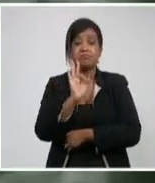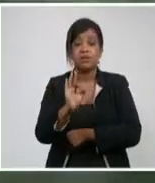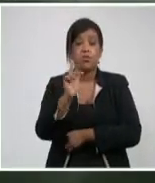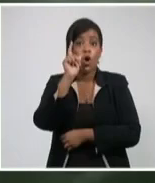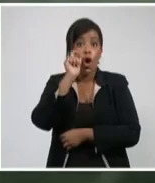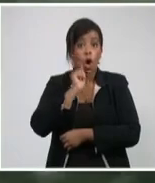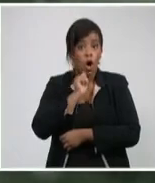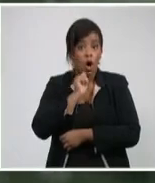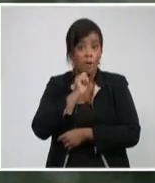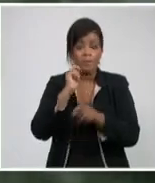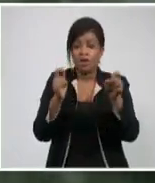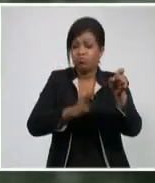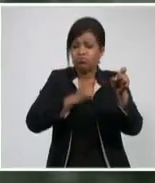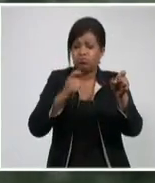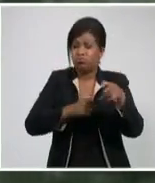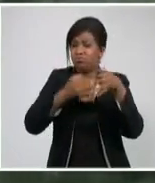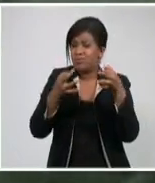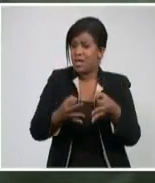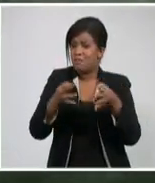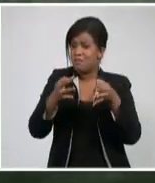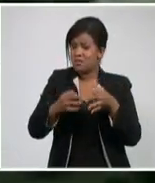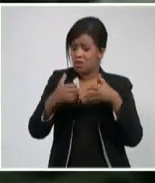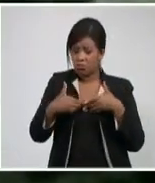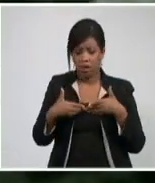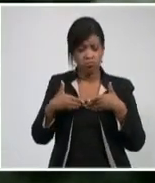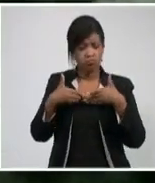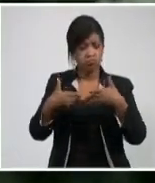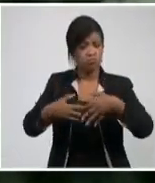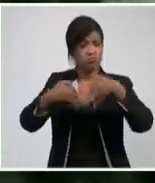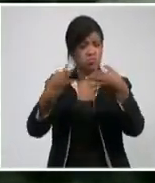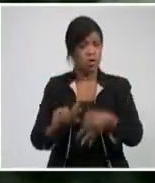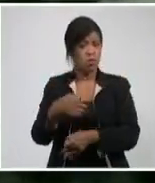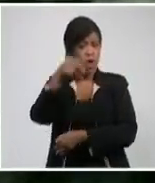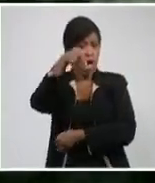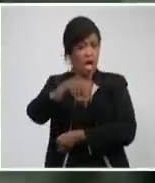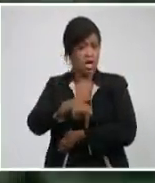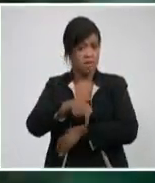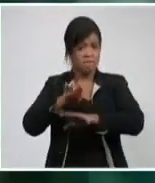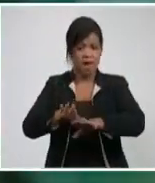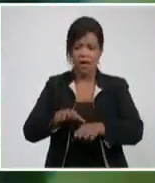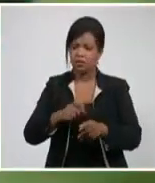cualquier batalla que enfrentó, asegurando que aquí no se rinde nadie.